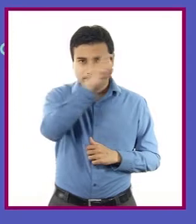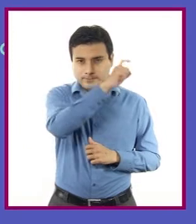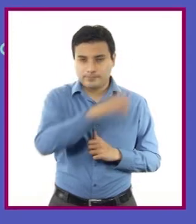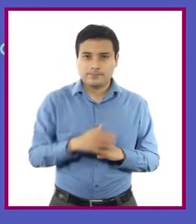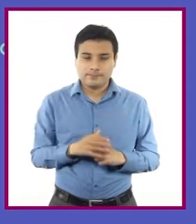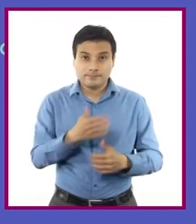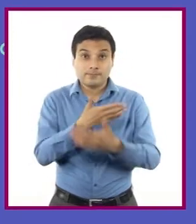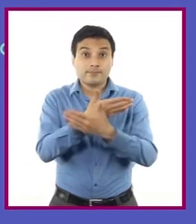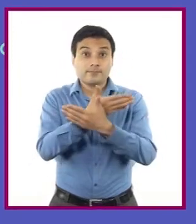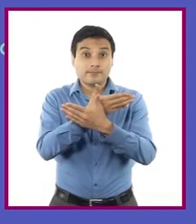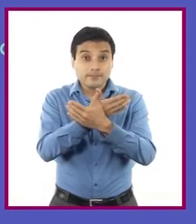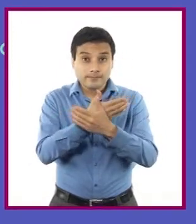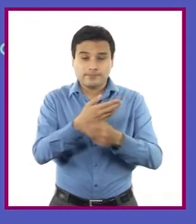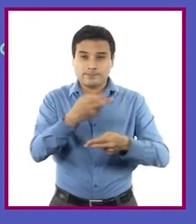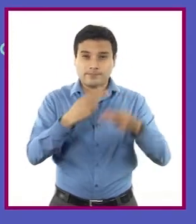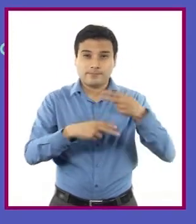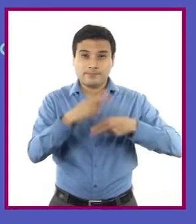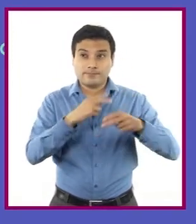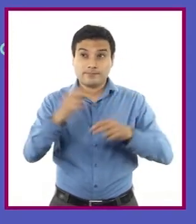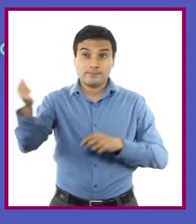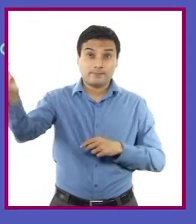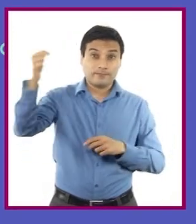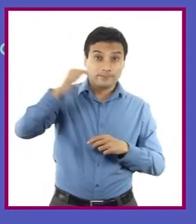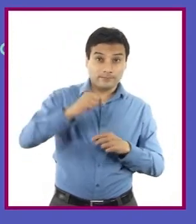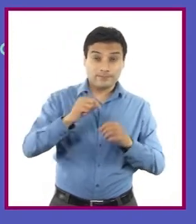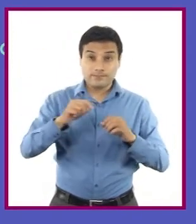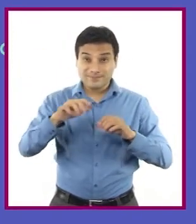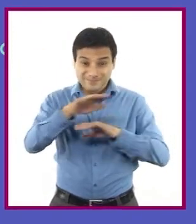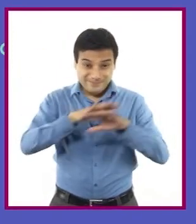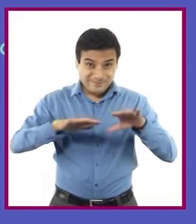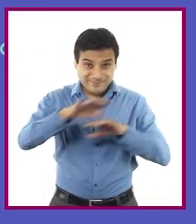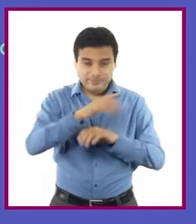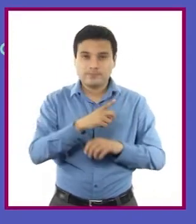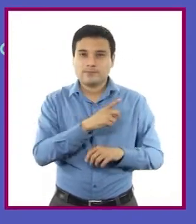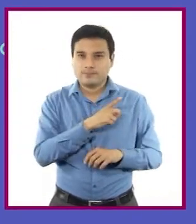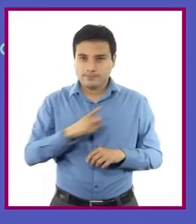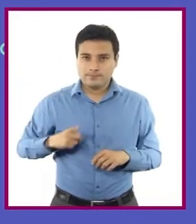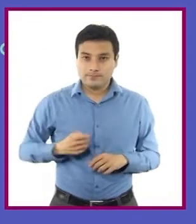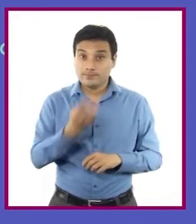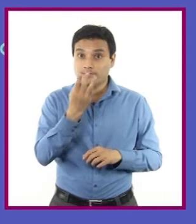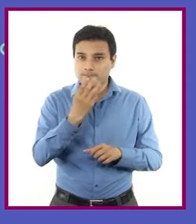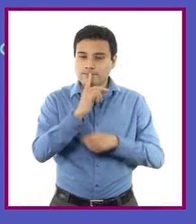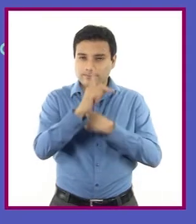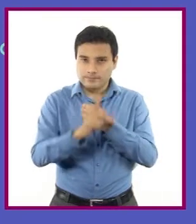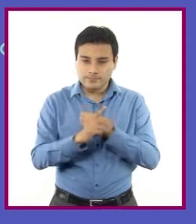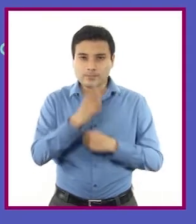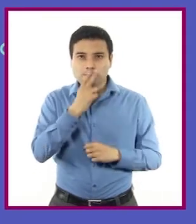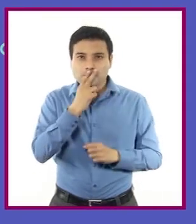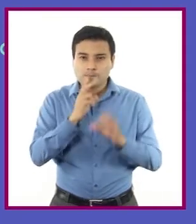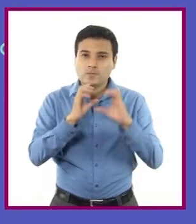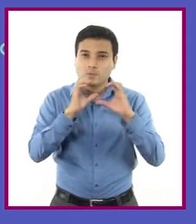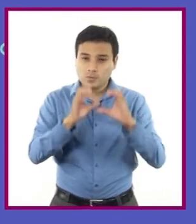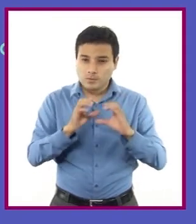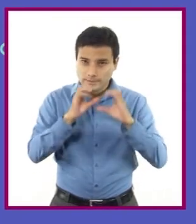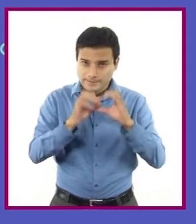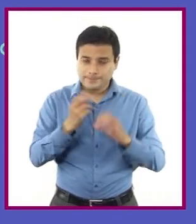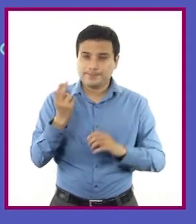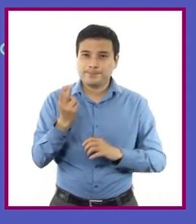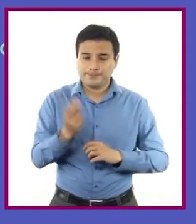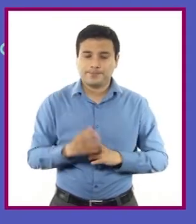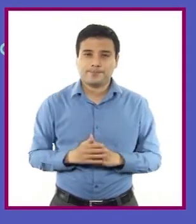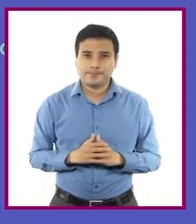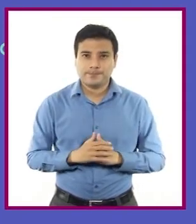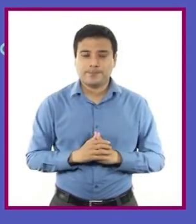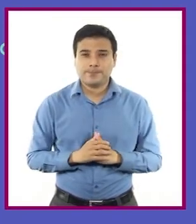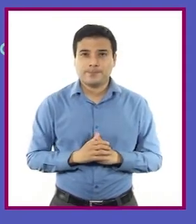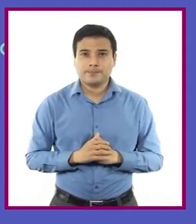de la mariposa monarca requiere de la acción conjunta de los tres países en los que la especie cursa su ciclo